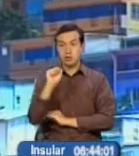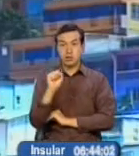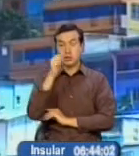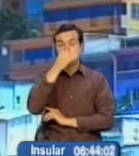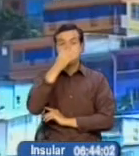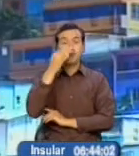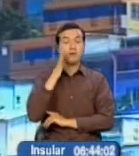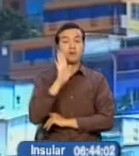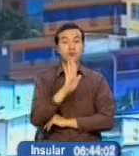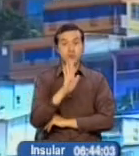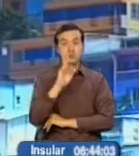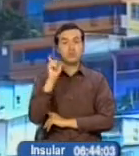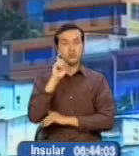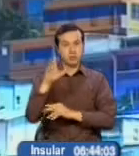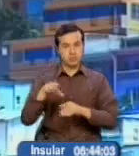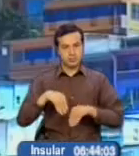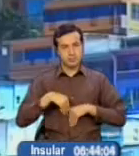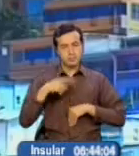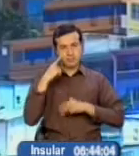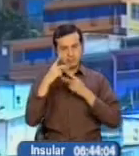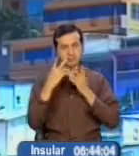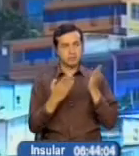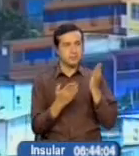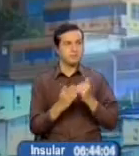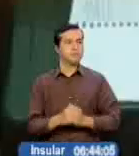Amazonía deberán aplicarla. Veamos en qué consiste.